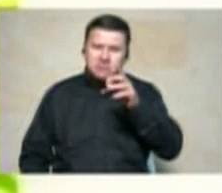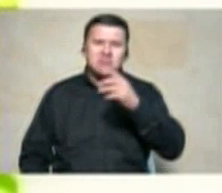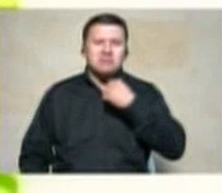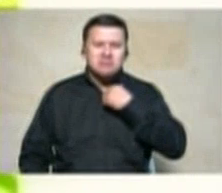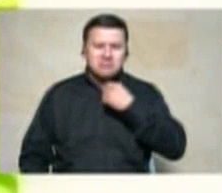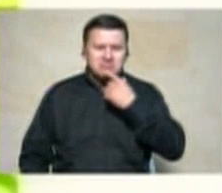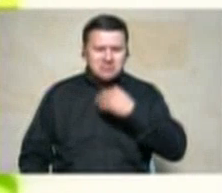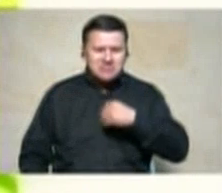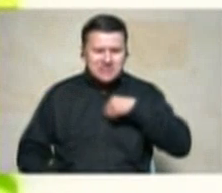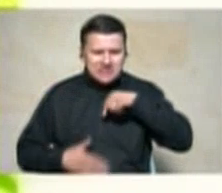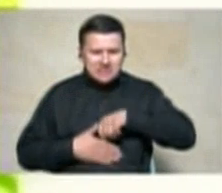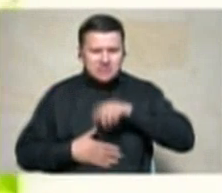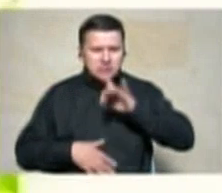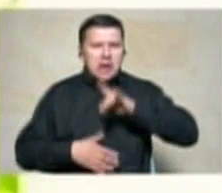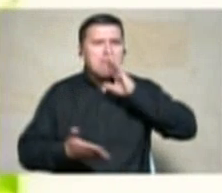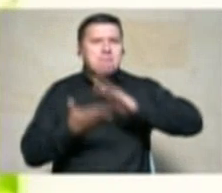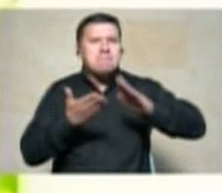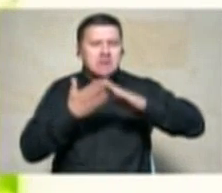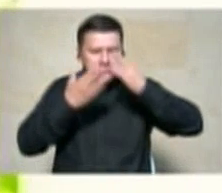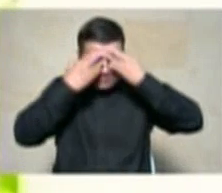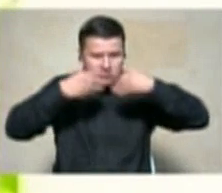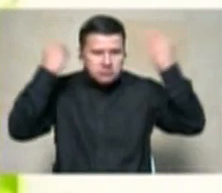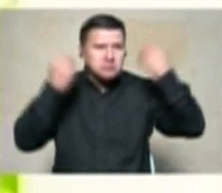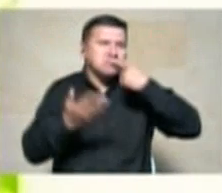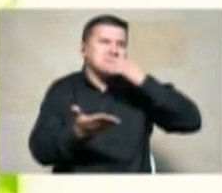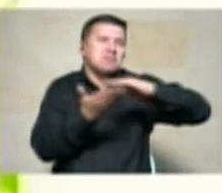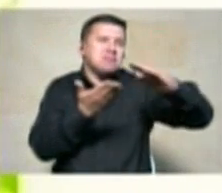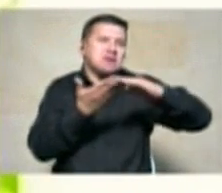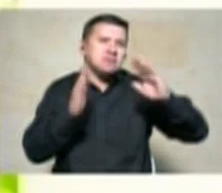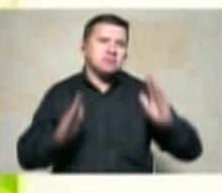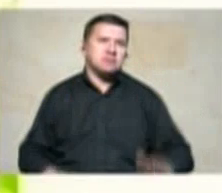demás nos perdonen a nosotros, porque nosotros no perdonamos.